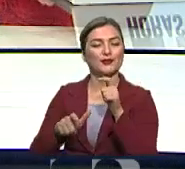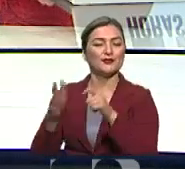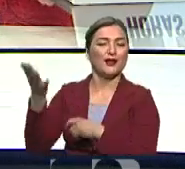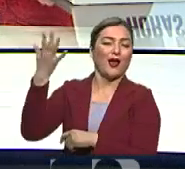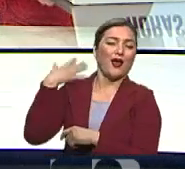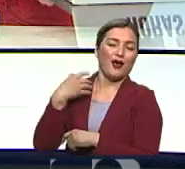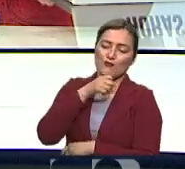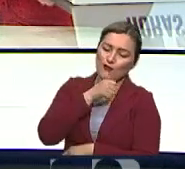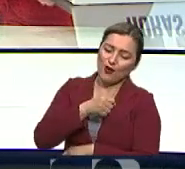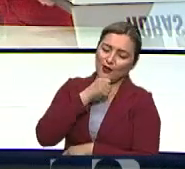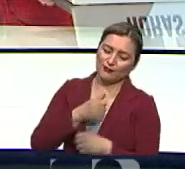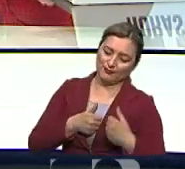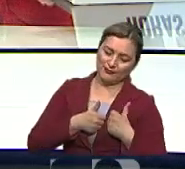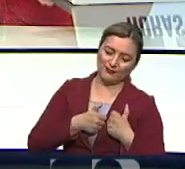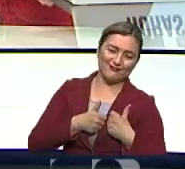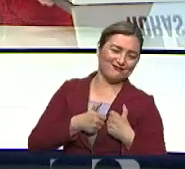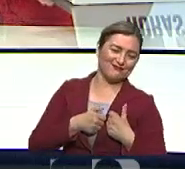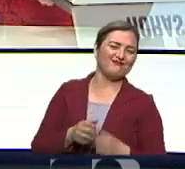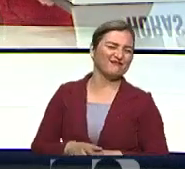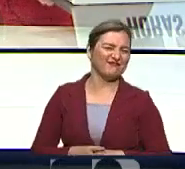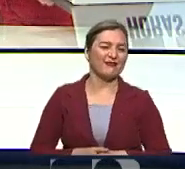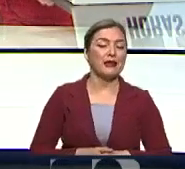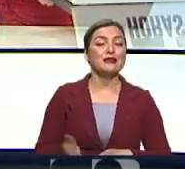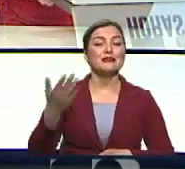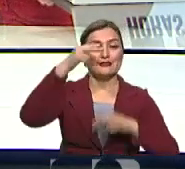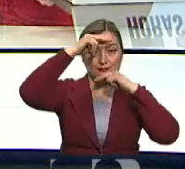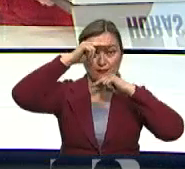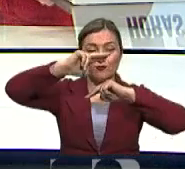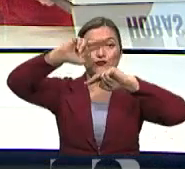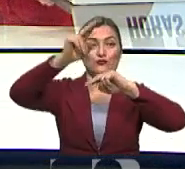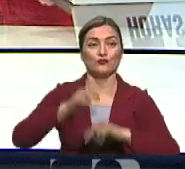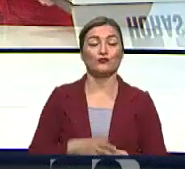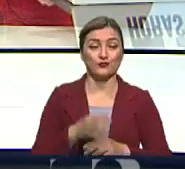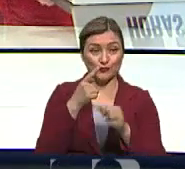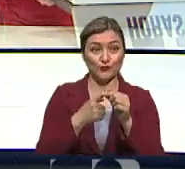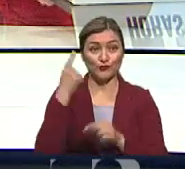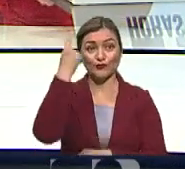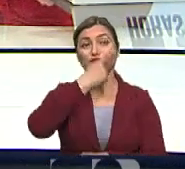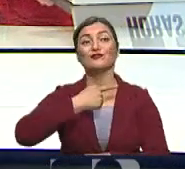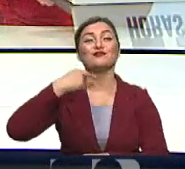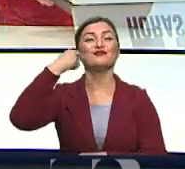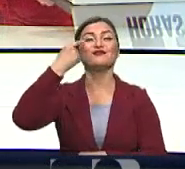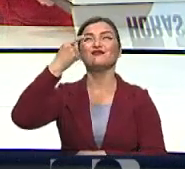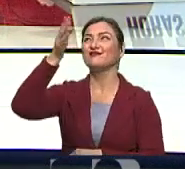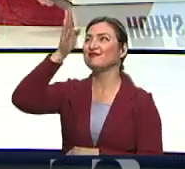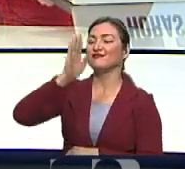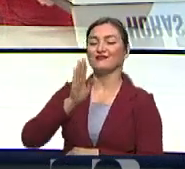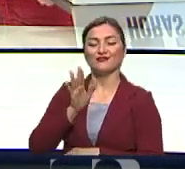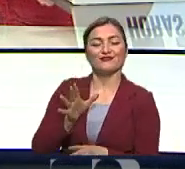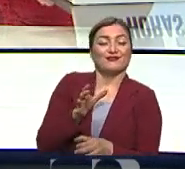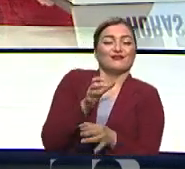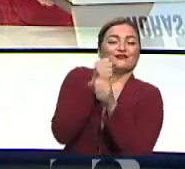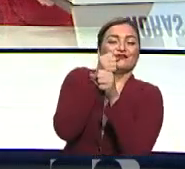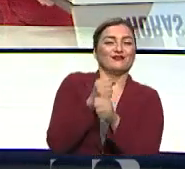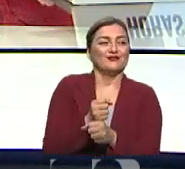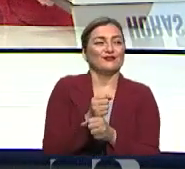abuelos solían enamorar. Bueno, y es que queremos justamente rendir un homenaje a la carita de Dios, recuperando nuestra música, pero también nuestras